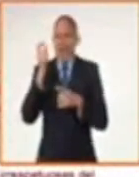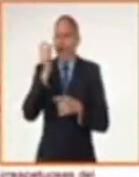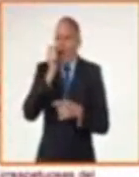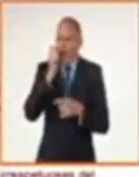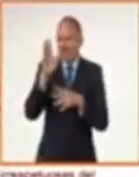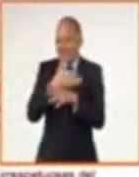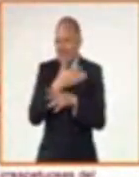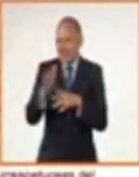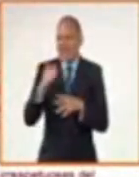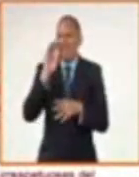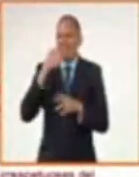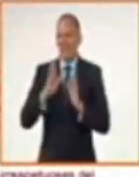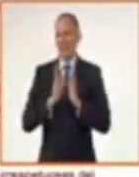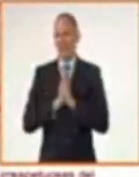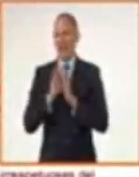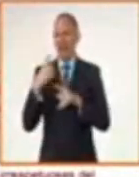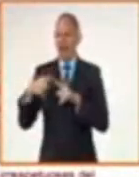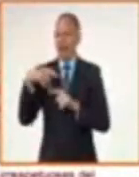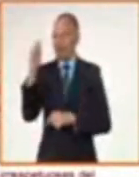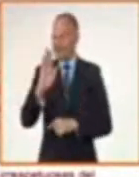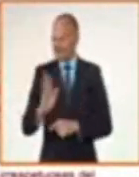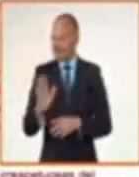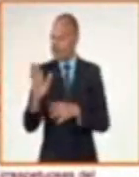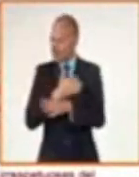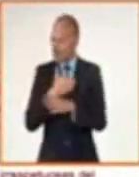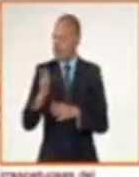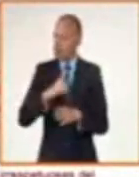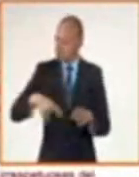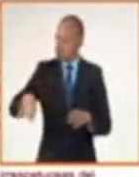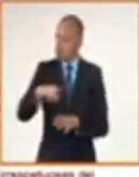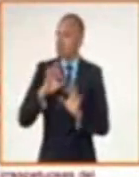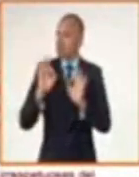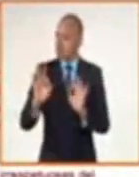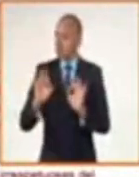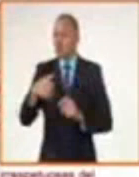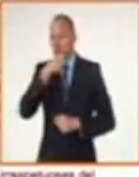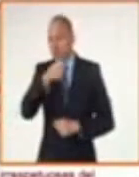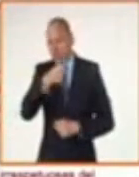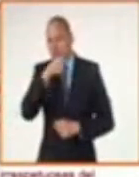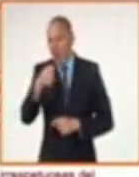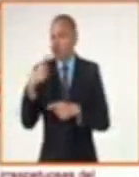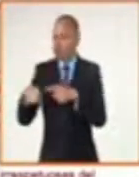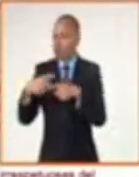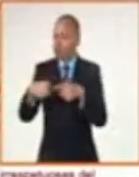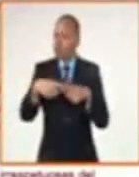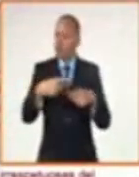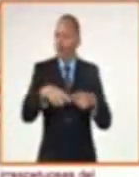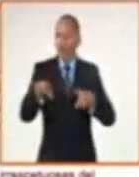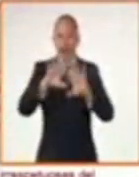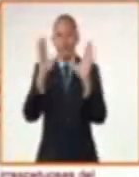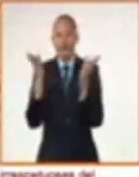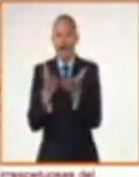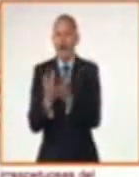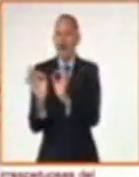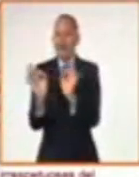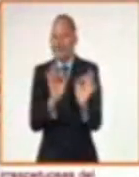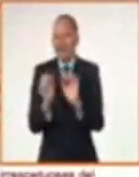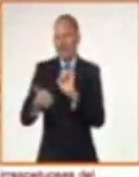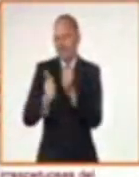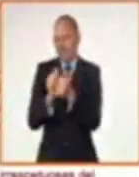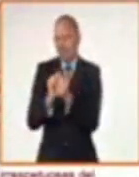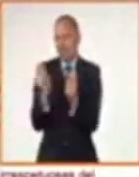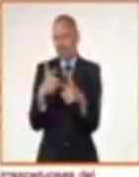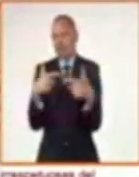Beto y también pues otros importantes intelectuales, entre ellos muchos también deportistas